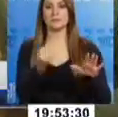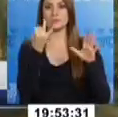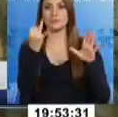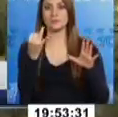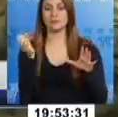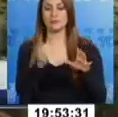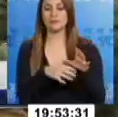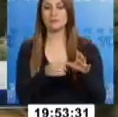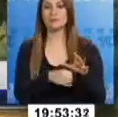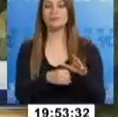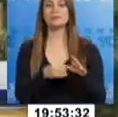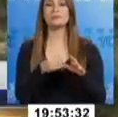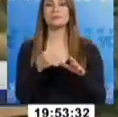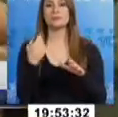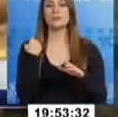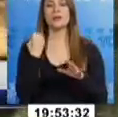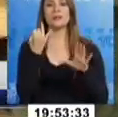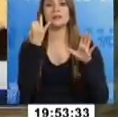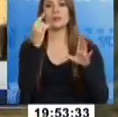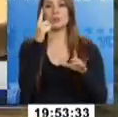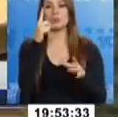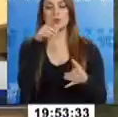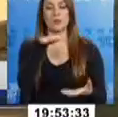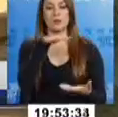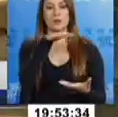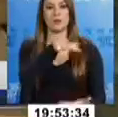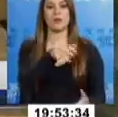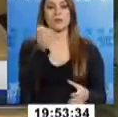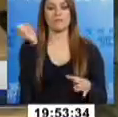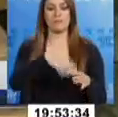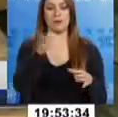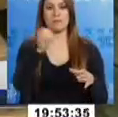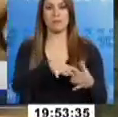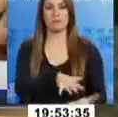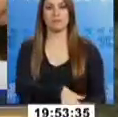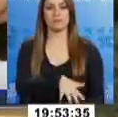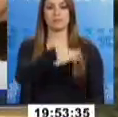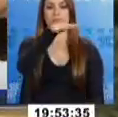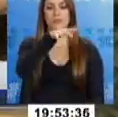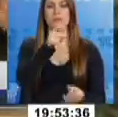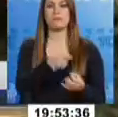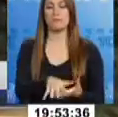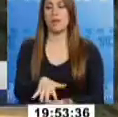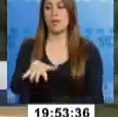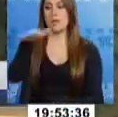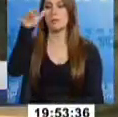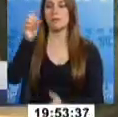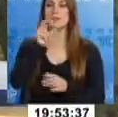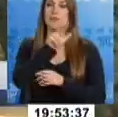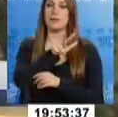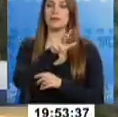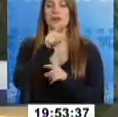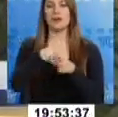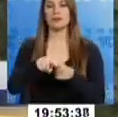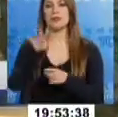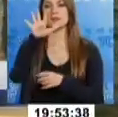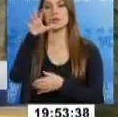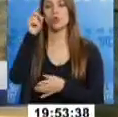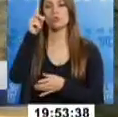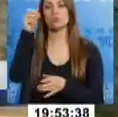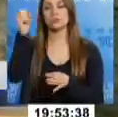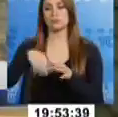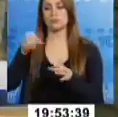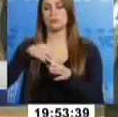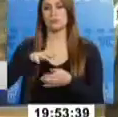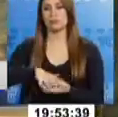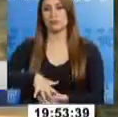la redundancia, son 7 kits que entran en cada costal. Y las fundas grandes tenemos de 3 y hasta 5 kits que van ingresando en